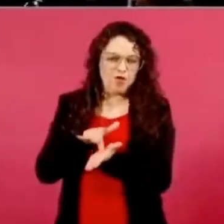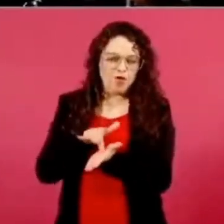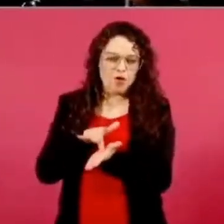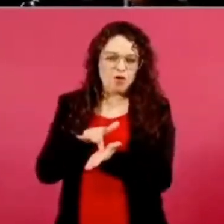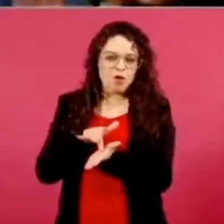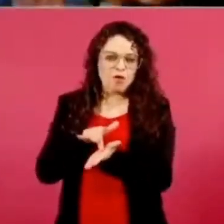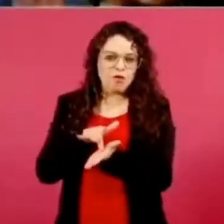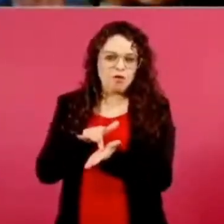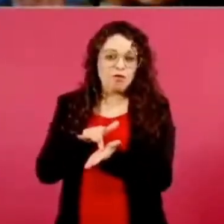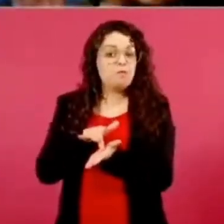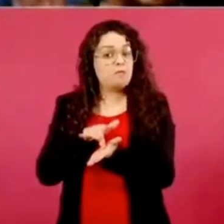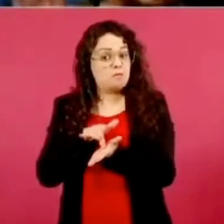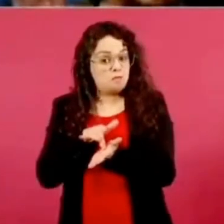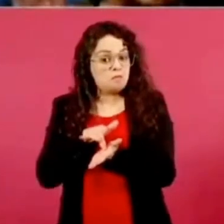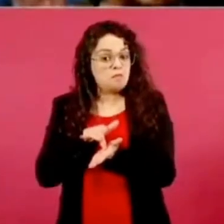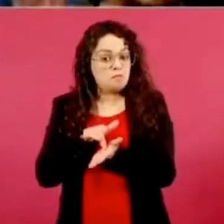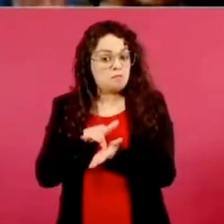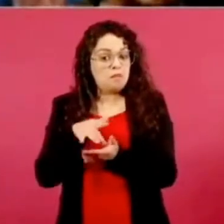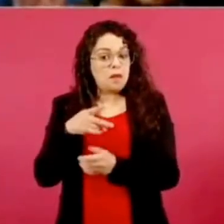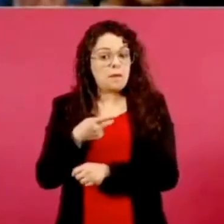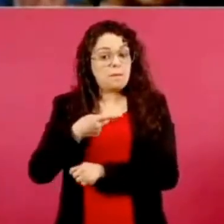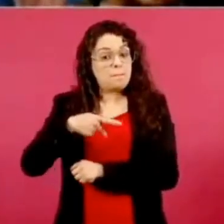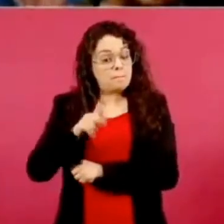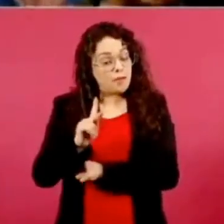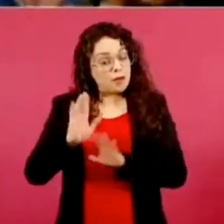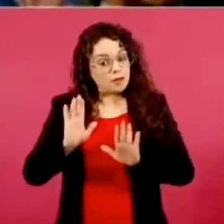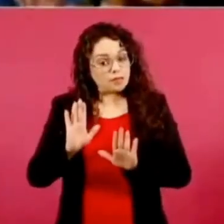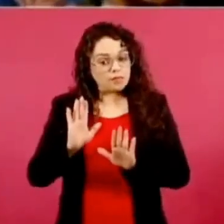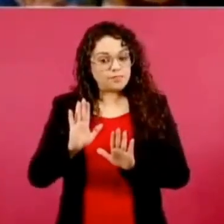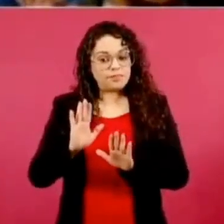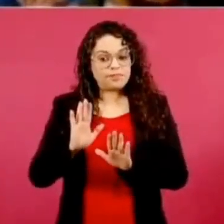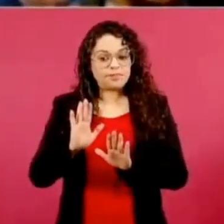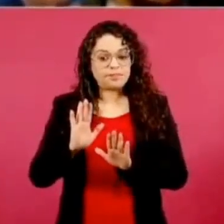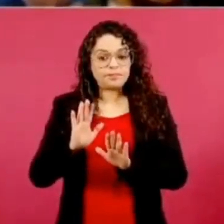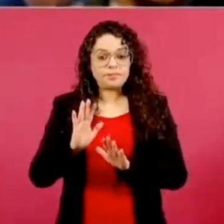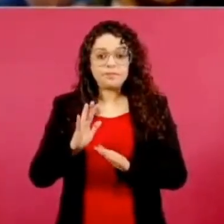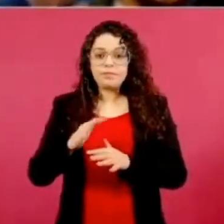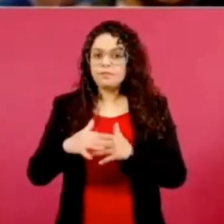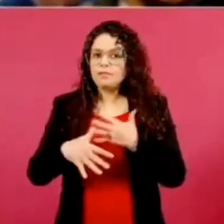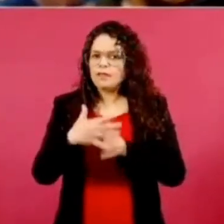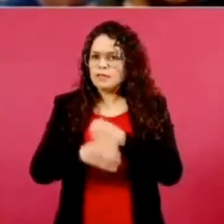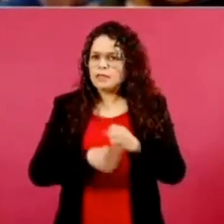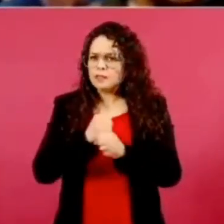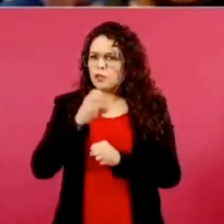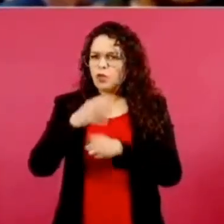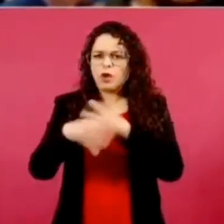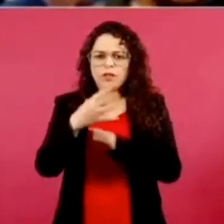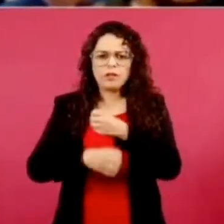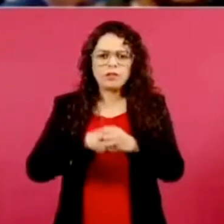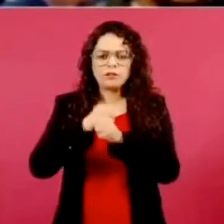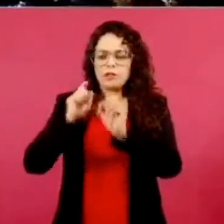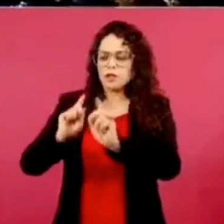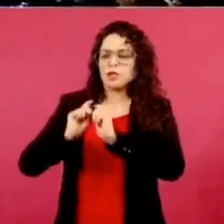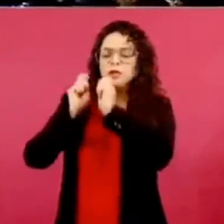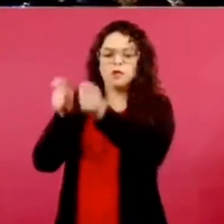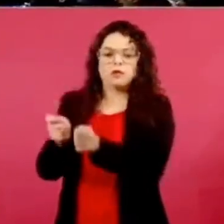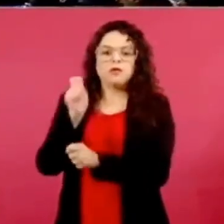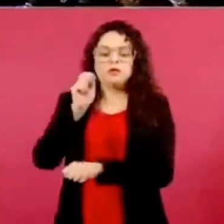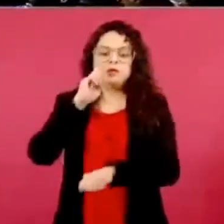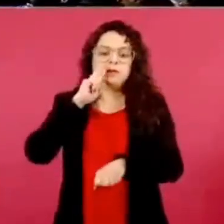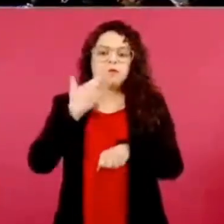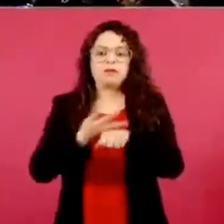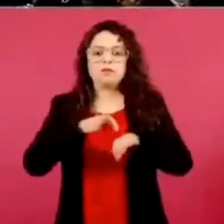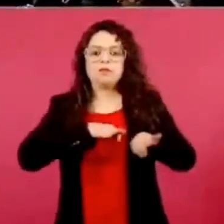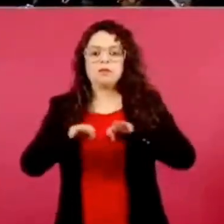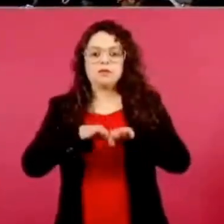ya hace 14 años, bueno, ya va a cumplir 15 años, se le da el título de secretario general de Acuerdos, le